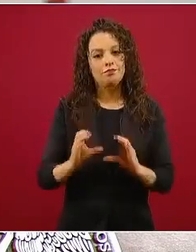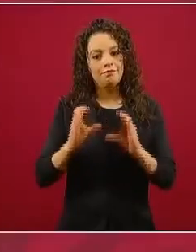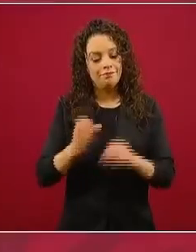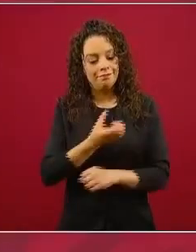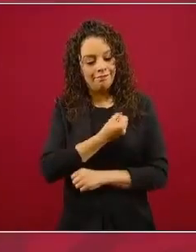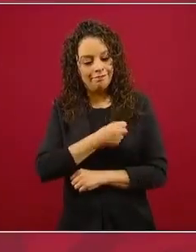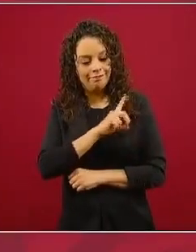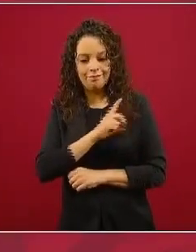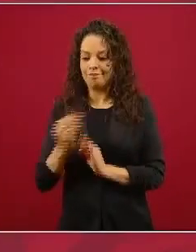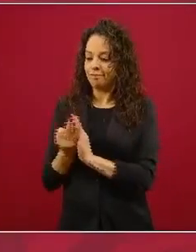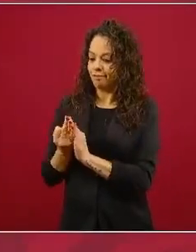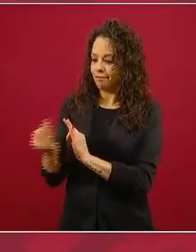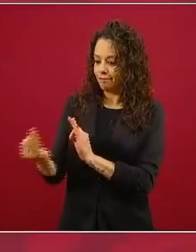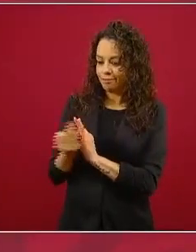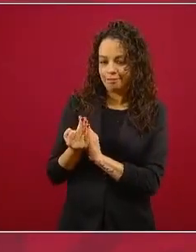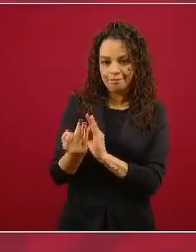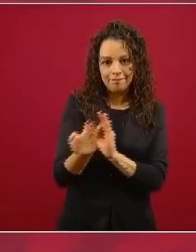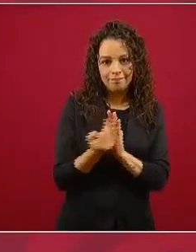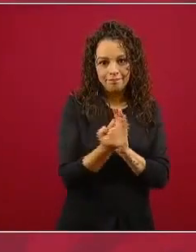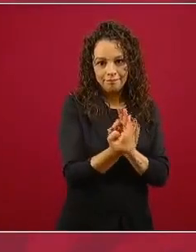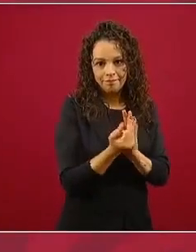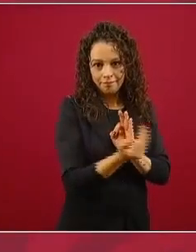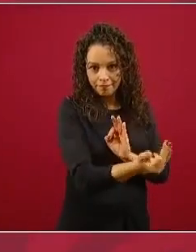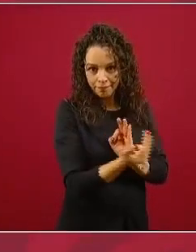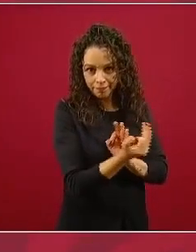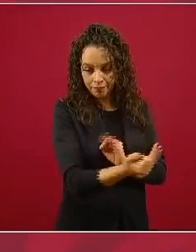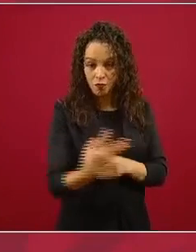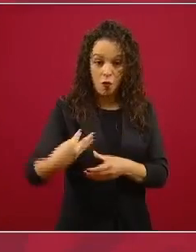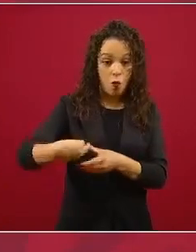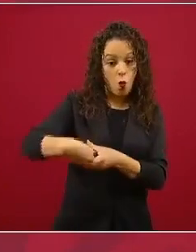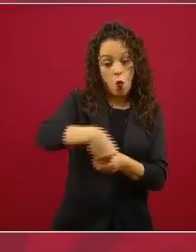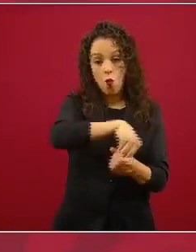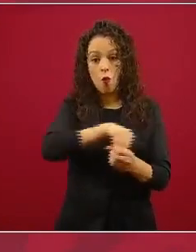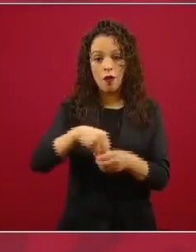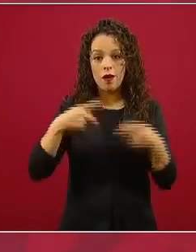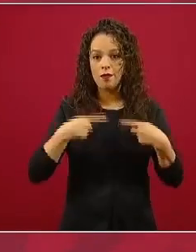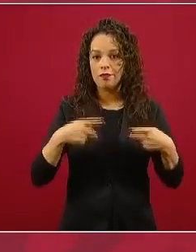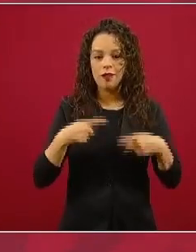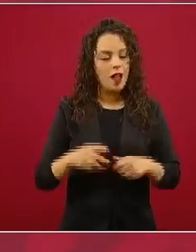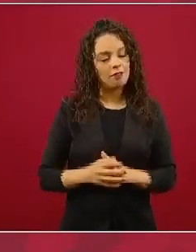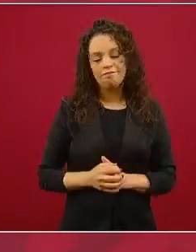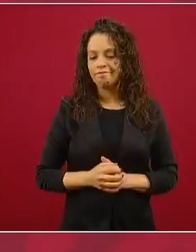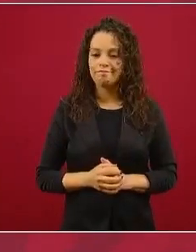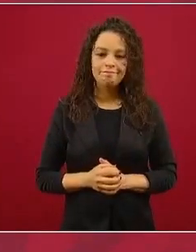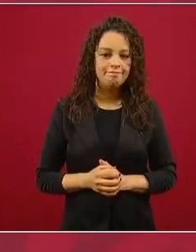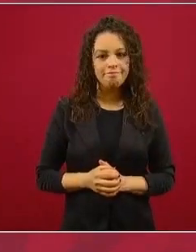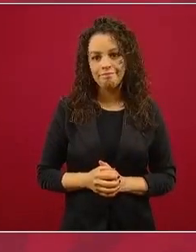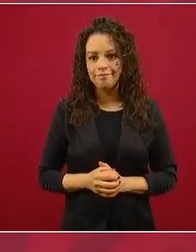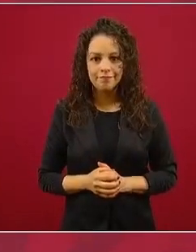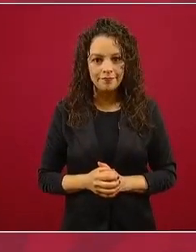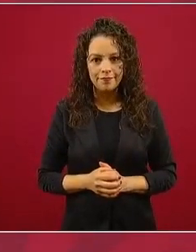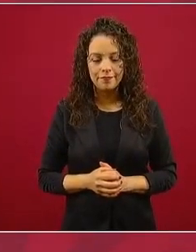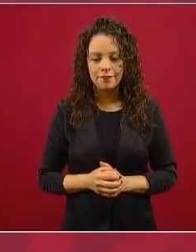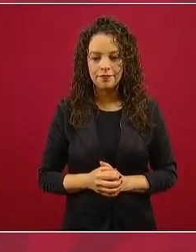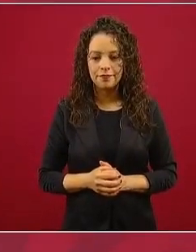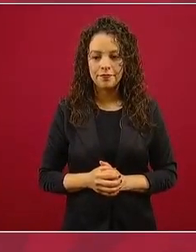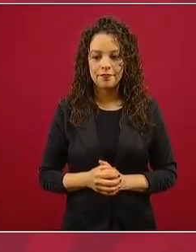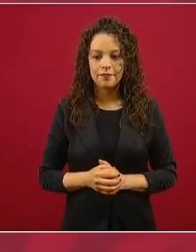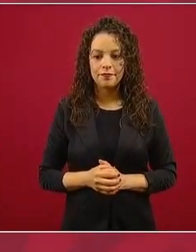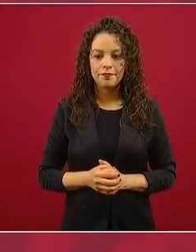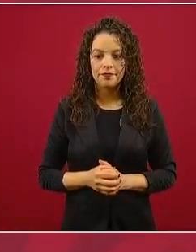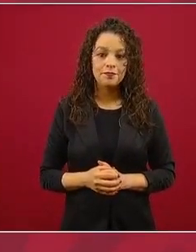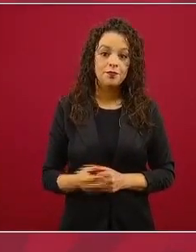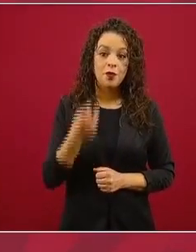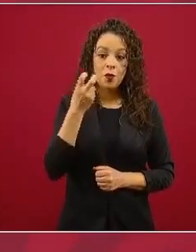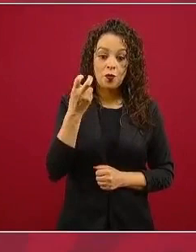no se va a saturar. Por eso, a lo mejor no van a poder estar